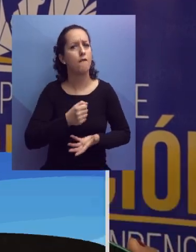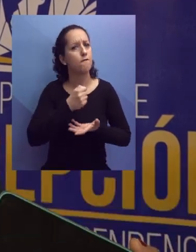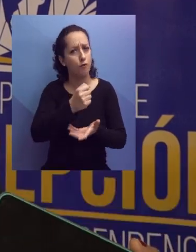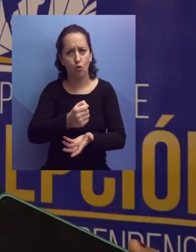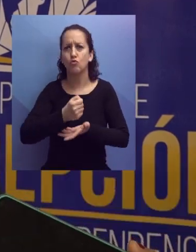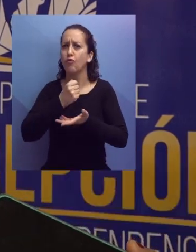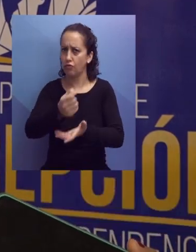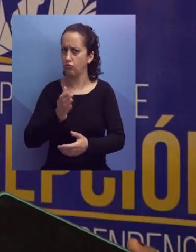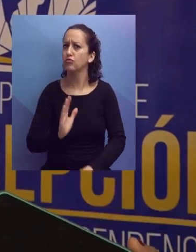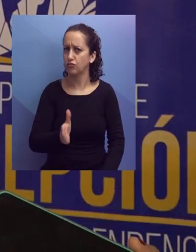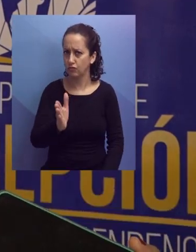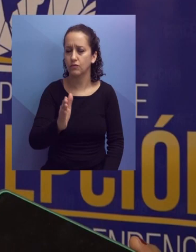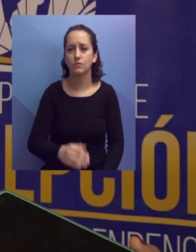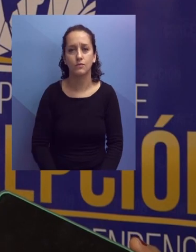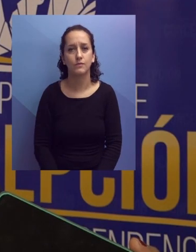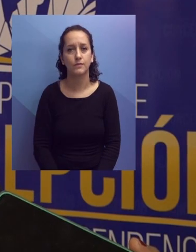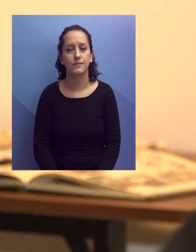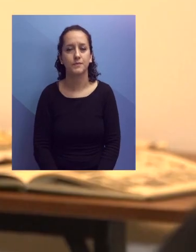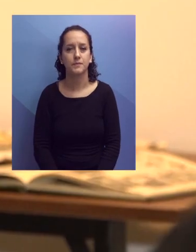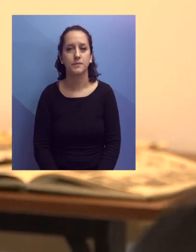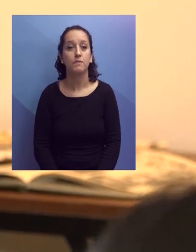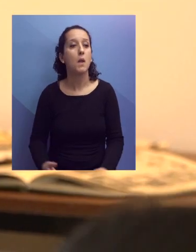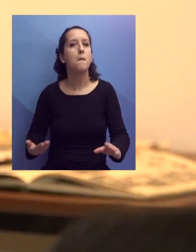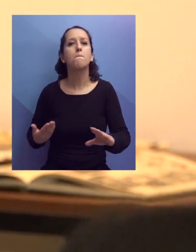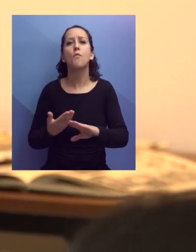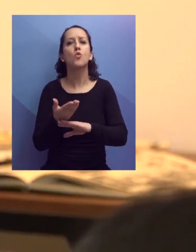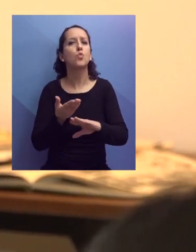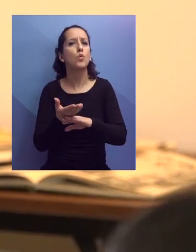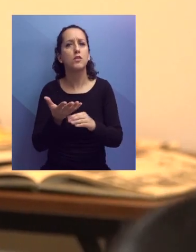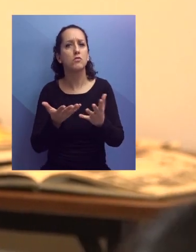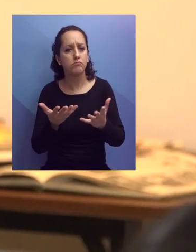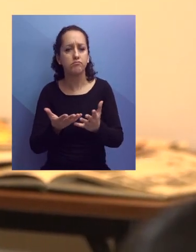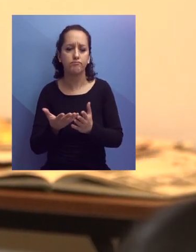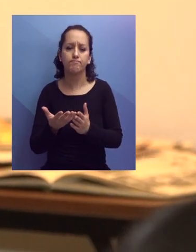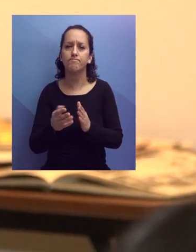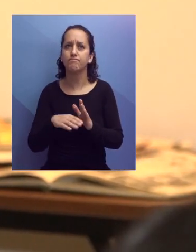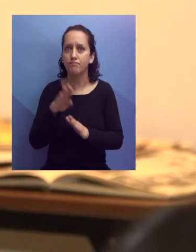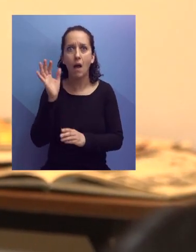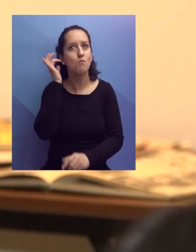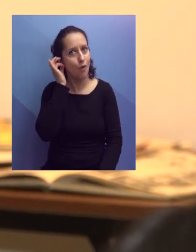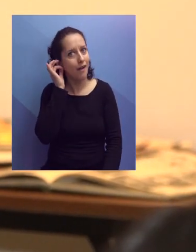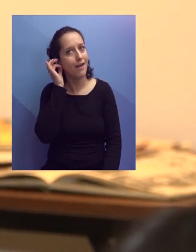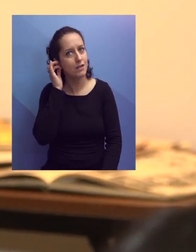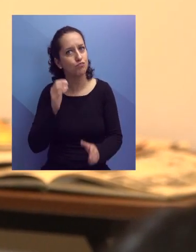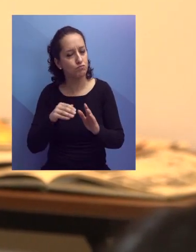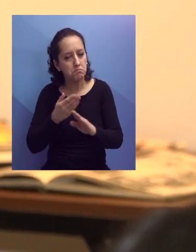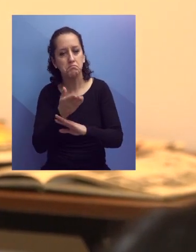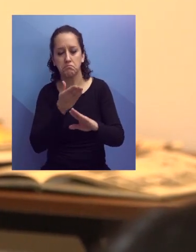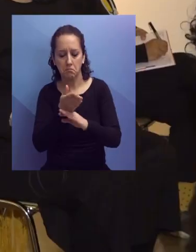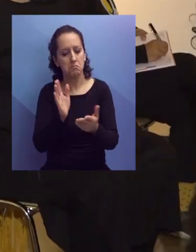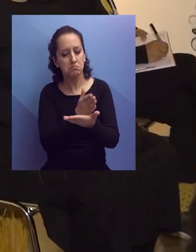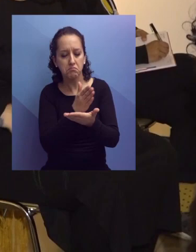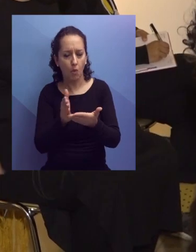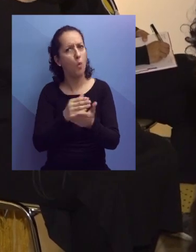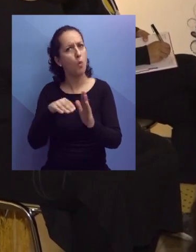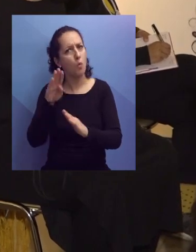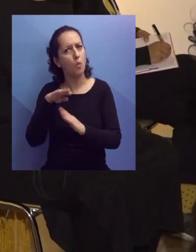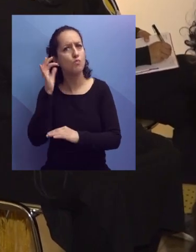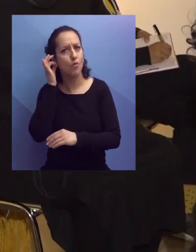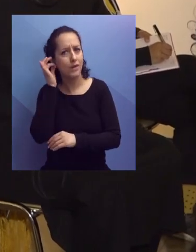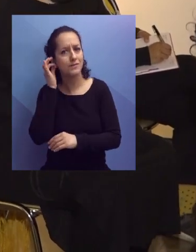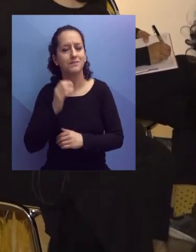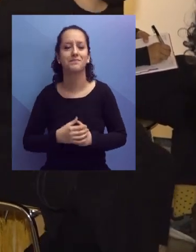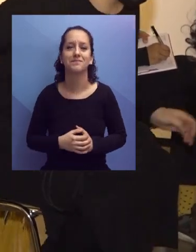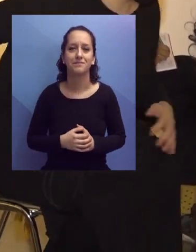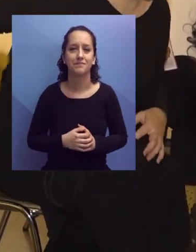FAIC, hemos seguido entregando estos recursos. Cabe señalar que la postulación de este año tuvo un fuerte componente femenino que fue